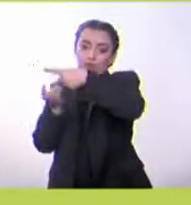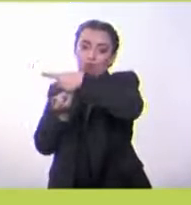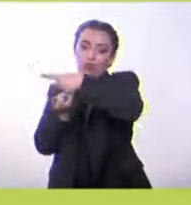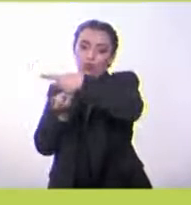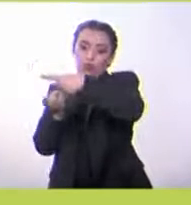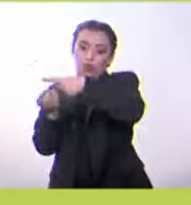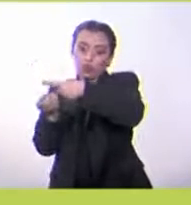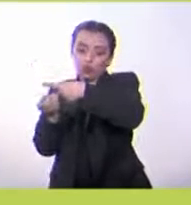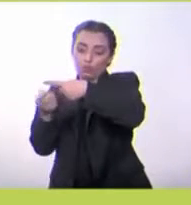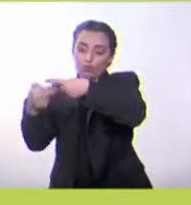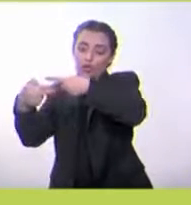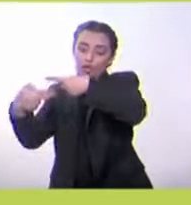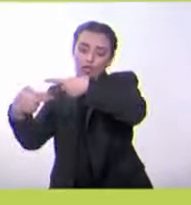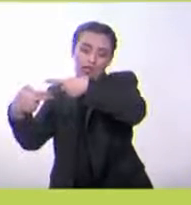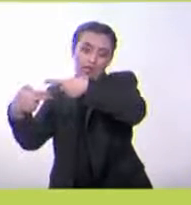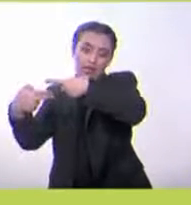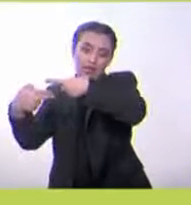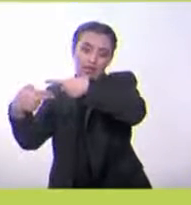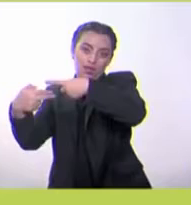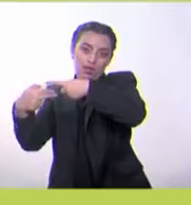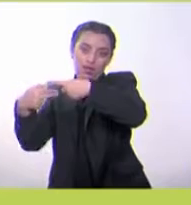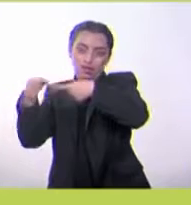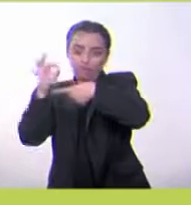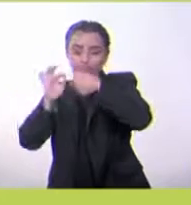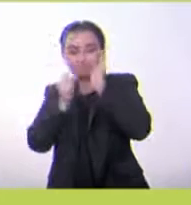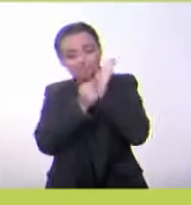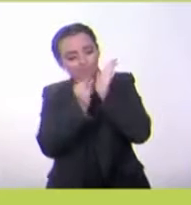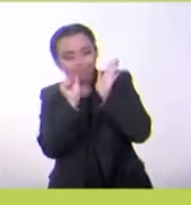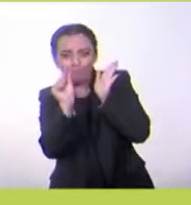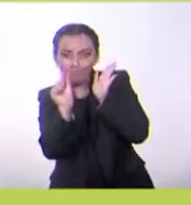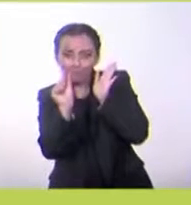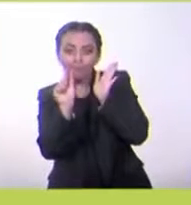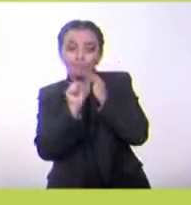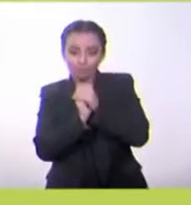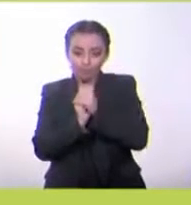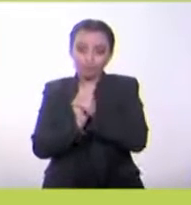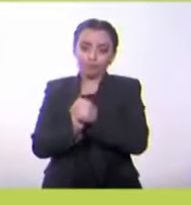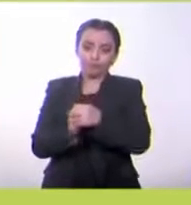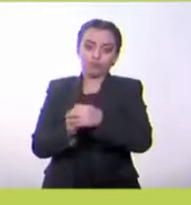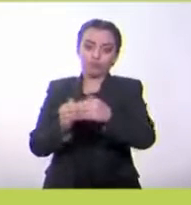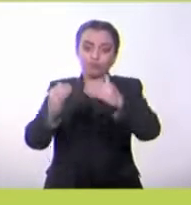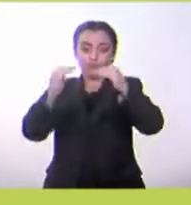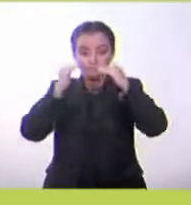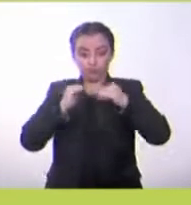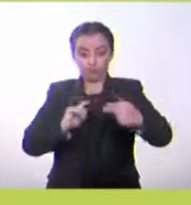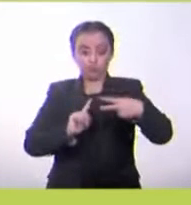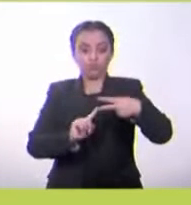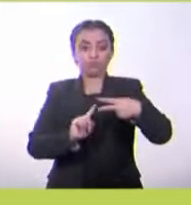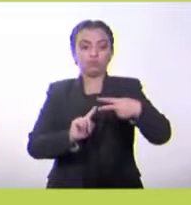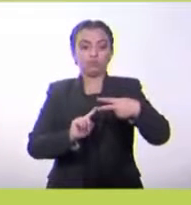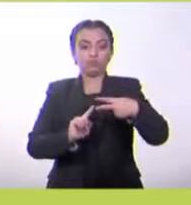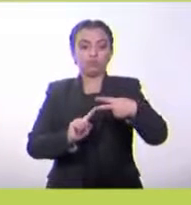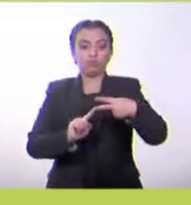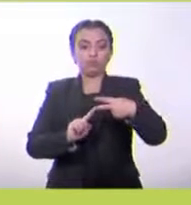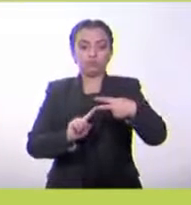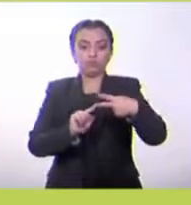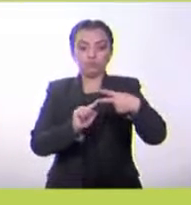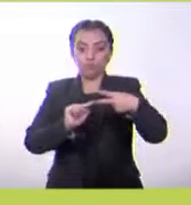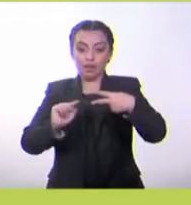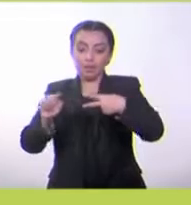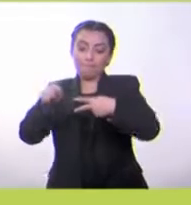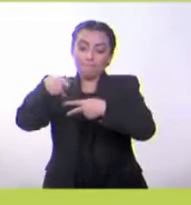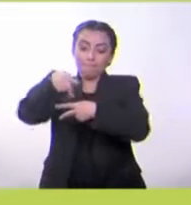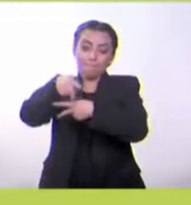de hidrógenos presente en el ácido. Para un hidróxido, el peso equivalente es igual a la masa